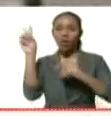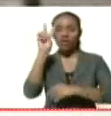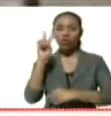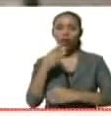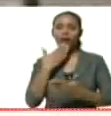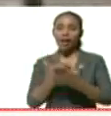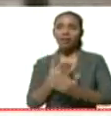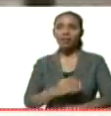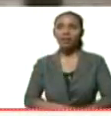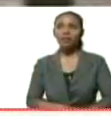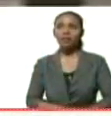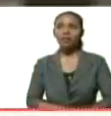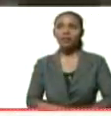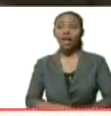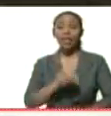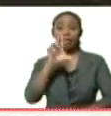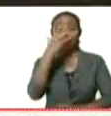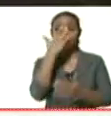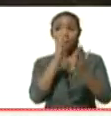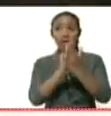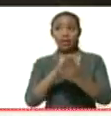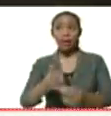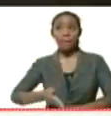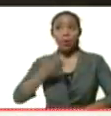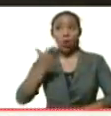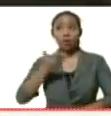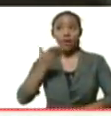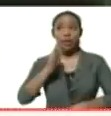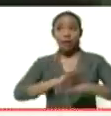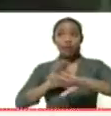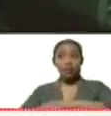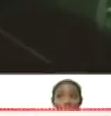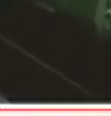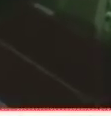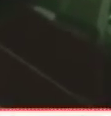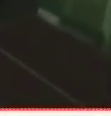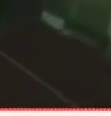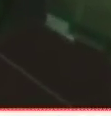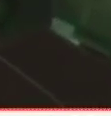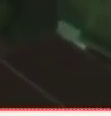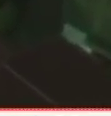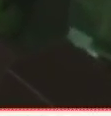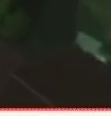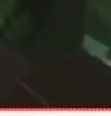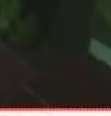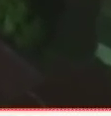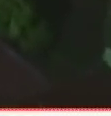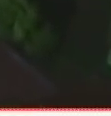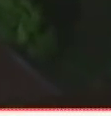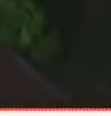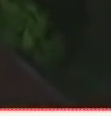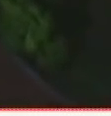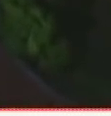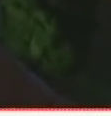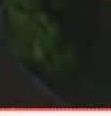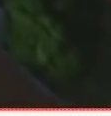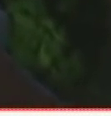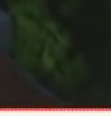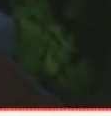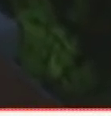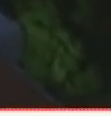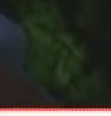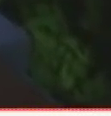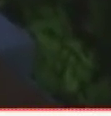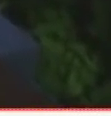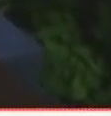gracias. Son tres frentes fundamentales los que ha anunciado el Ejecutivo Nacional: la salud, mantener la cuarentena social, garantizar la producción y